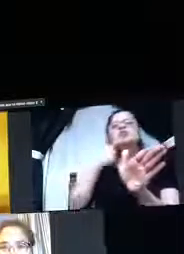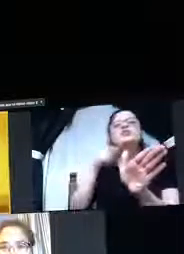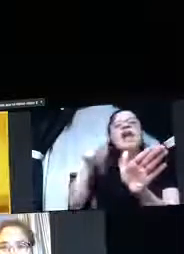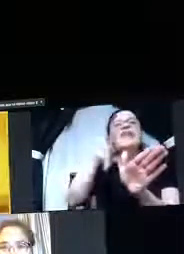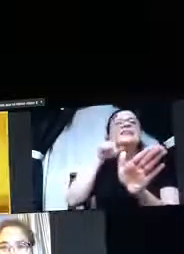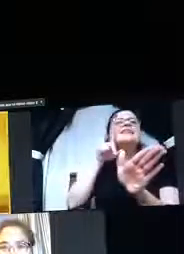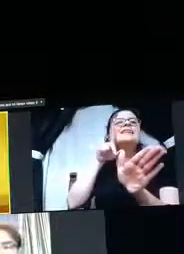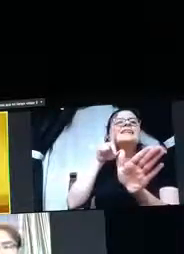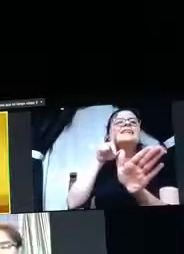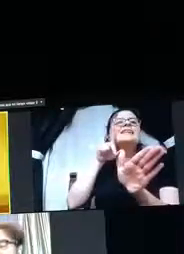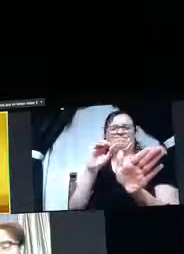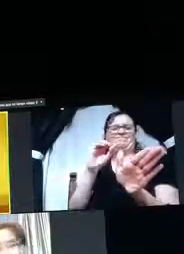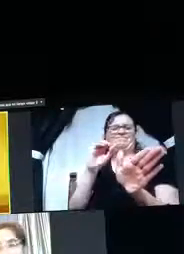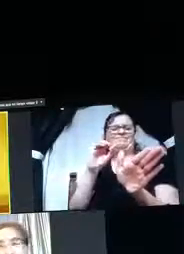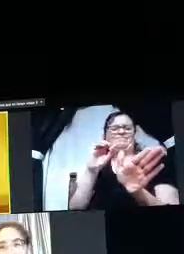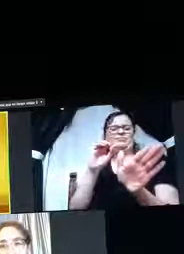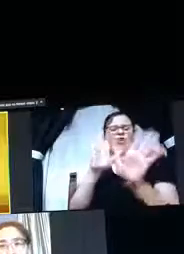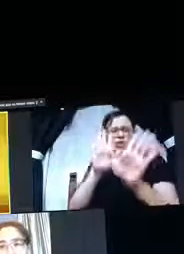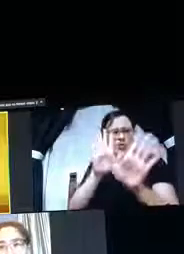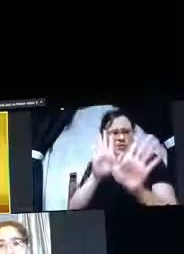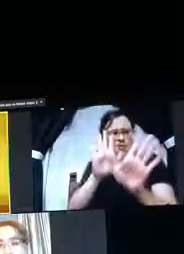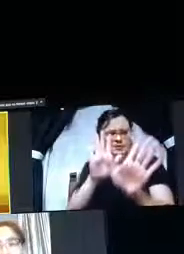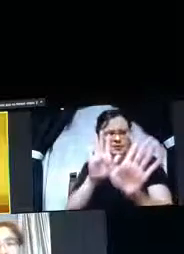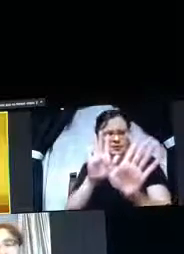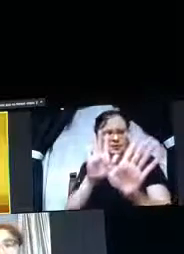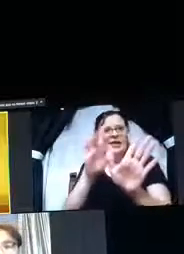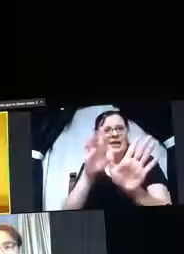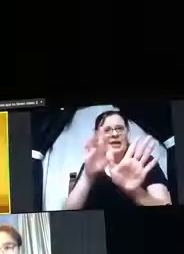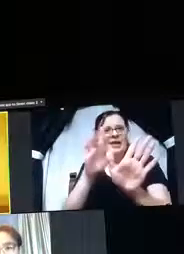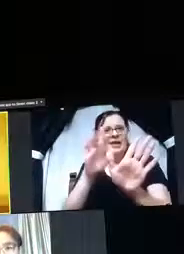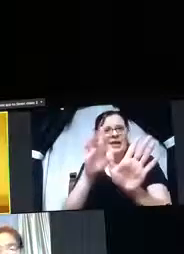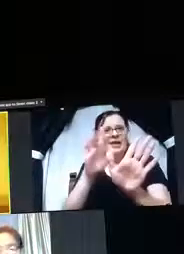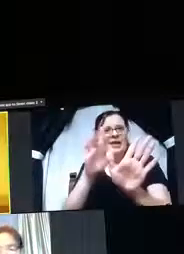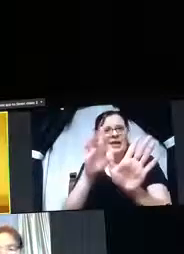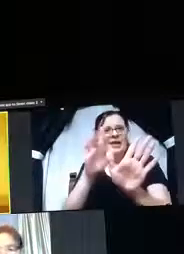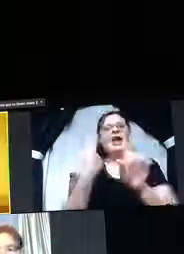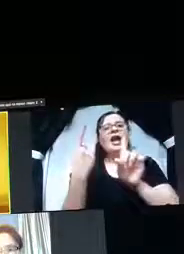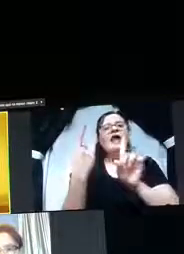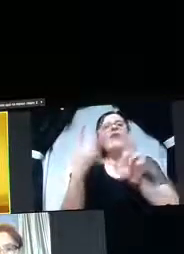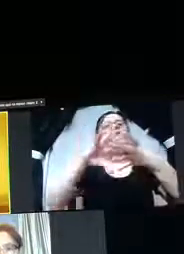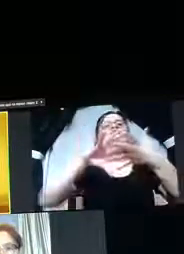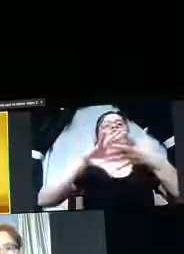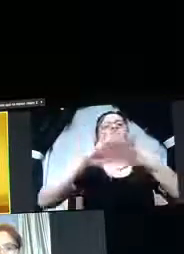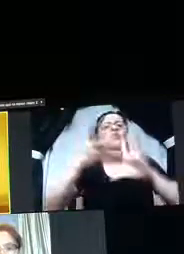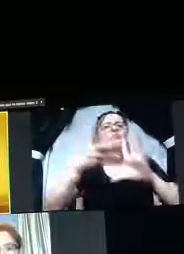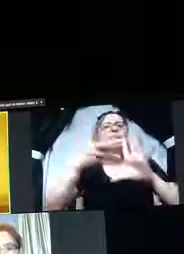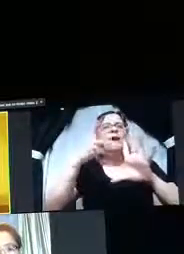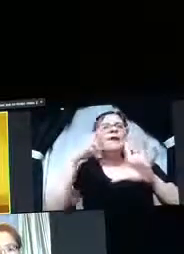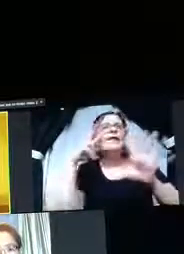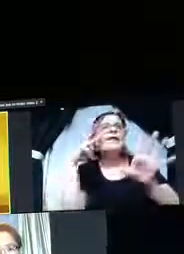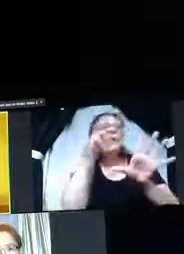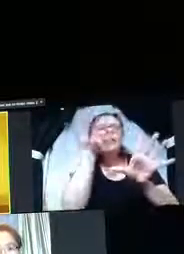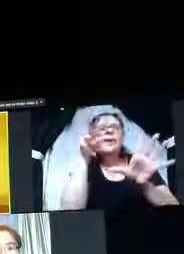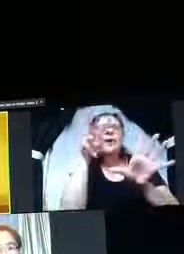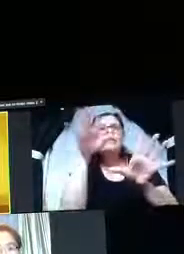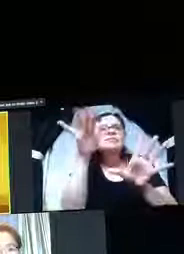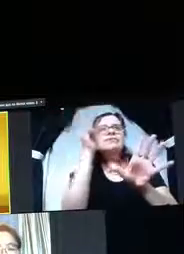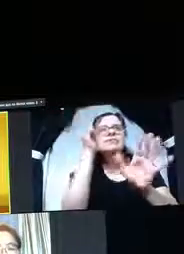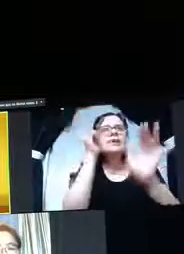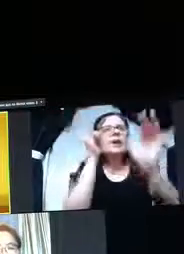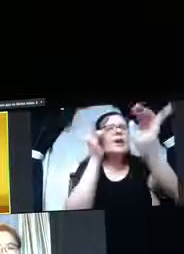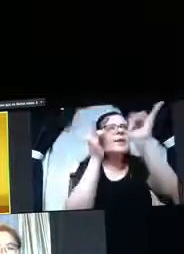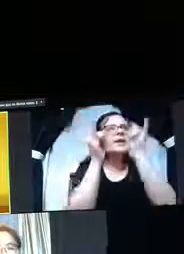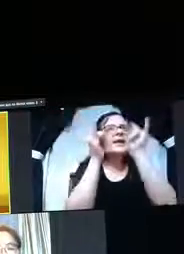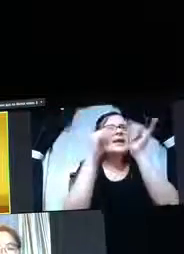comprender. Exactamente. ¿No? Tengo que estar en contacto y generar todos esos significados posibles. Eso es lo que vamos